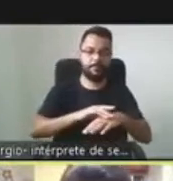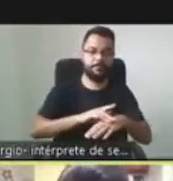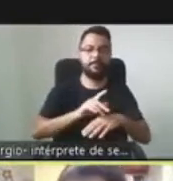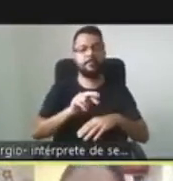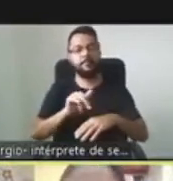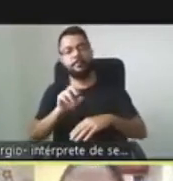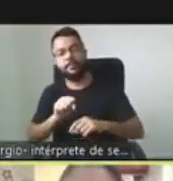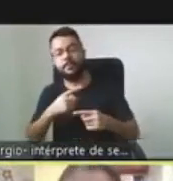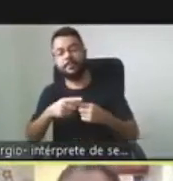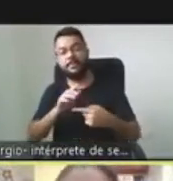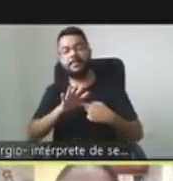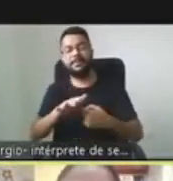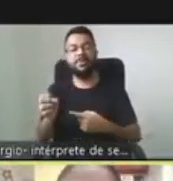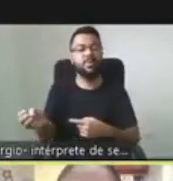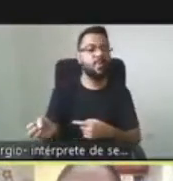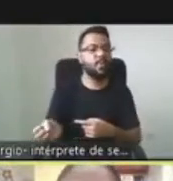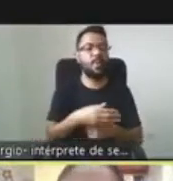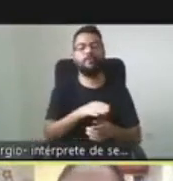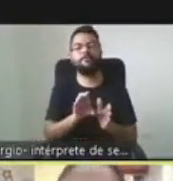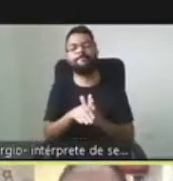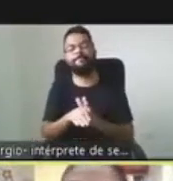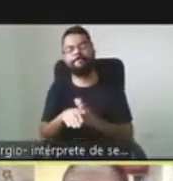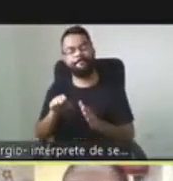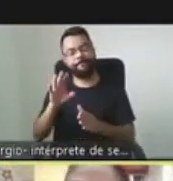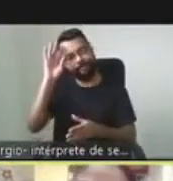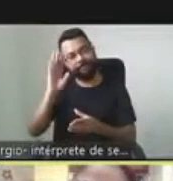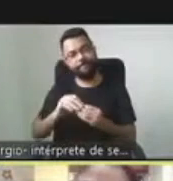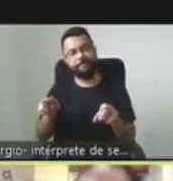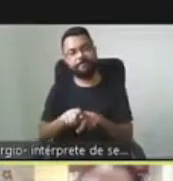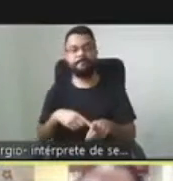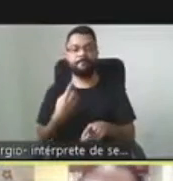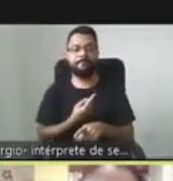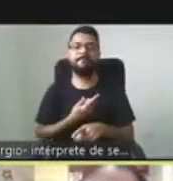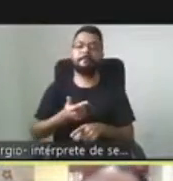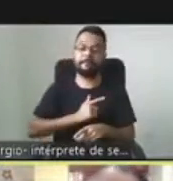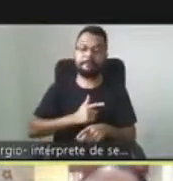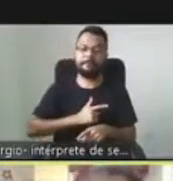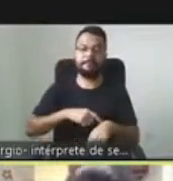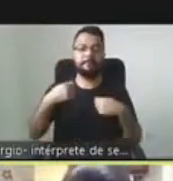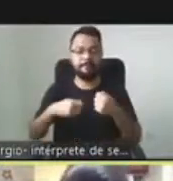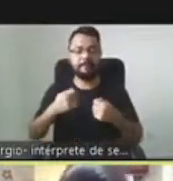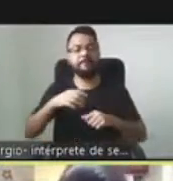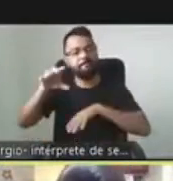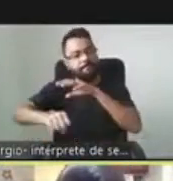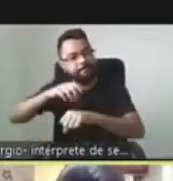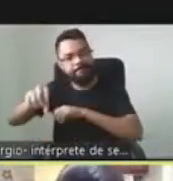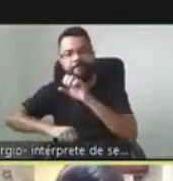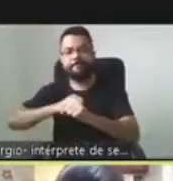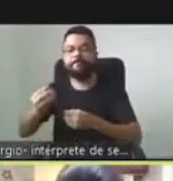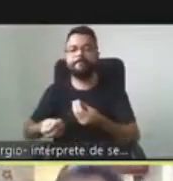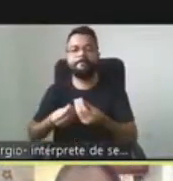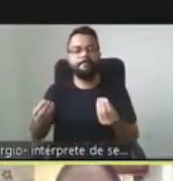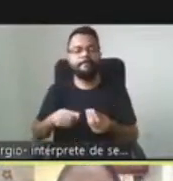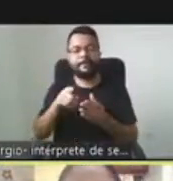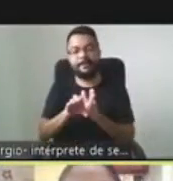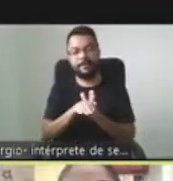un nuevo paradigma y tenemos que cambiar, tenemos que buscar que ese